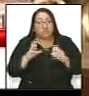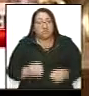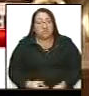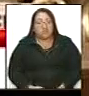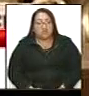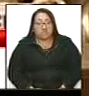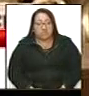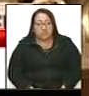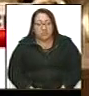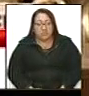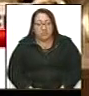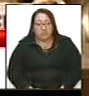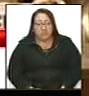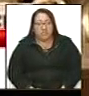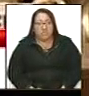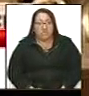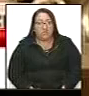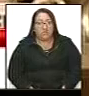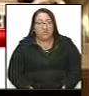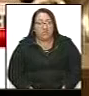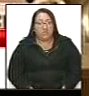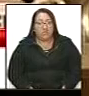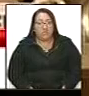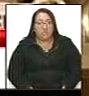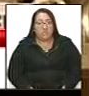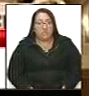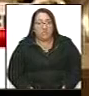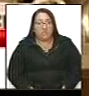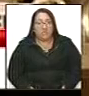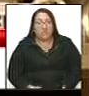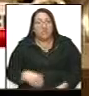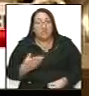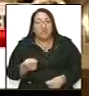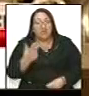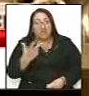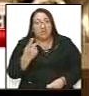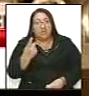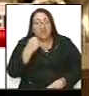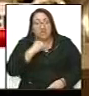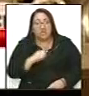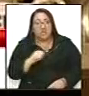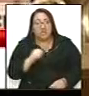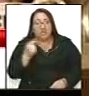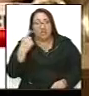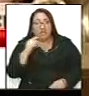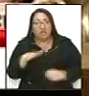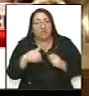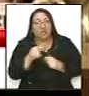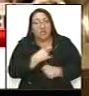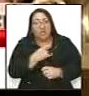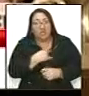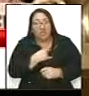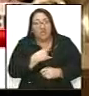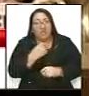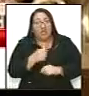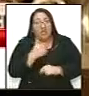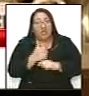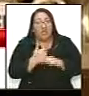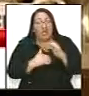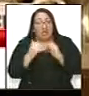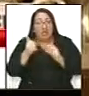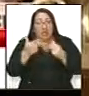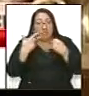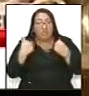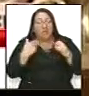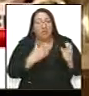y emite y nos da un plazo hasta el 31 de diciembre para que la Universidad Autónoma de Alto Amazonas se